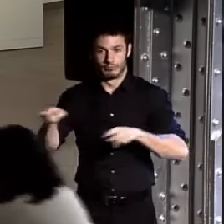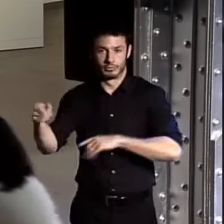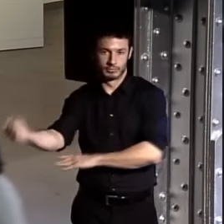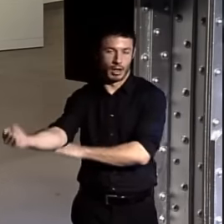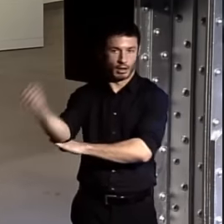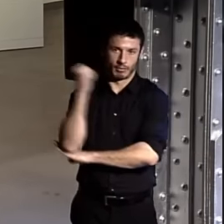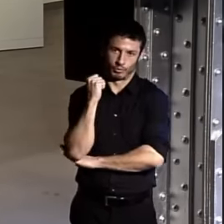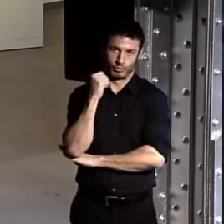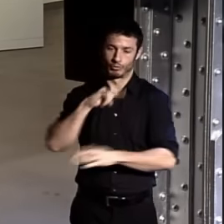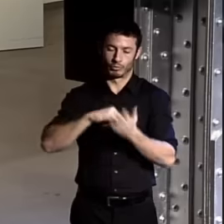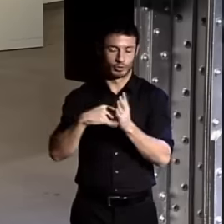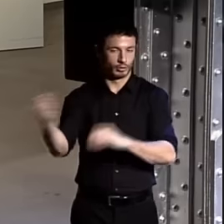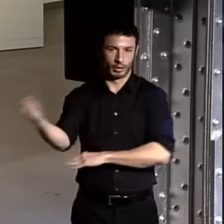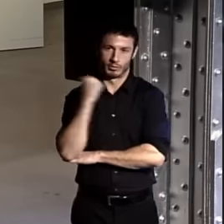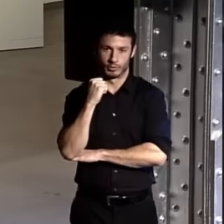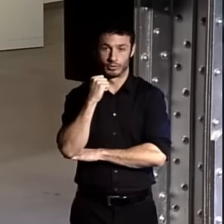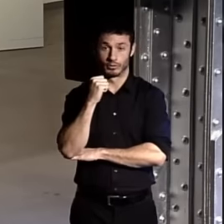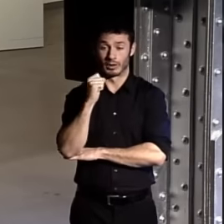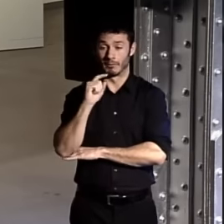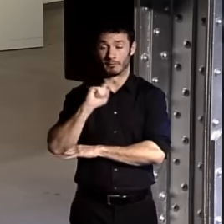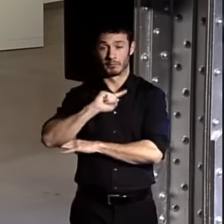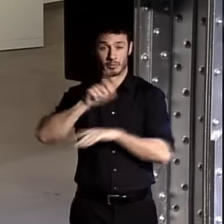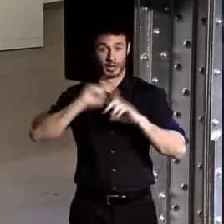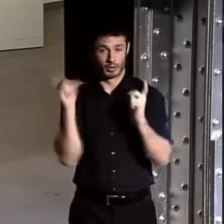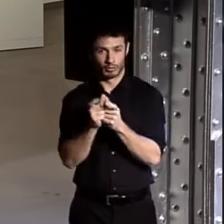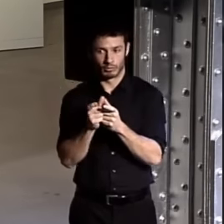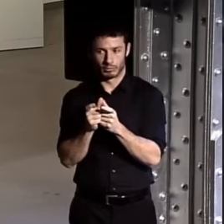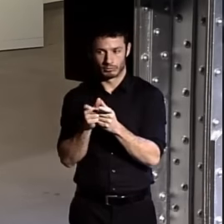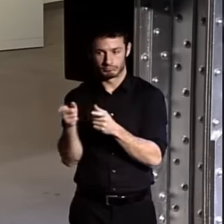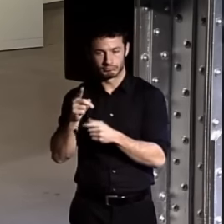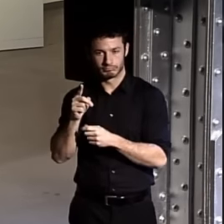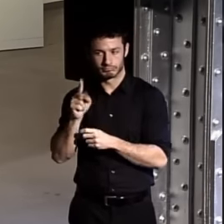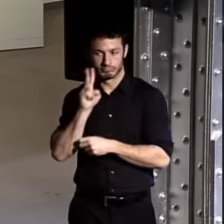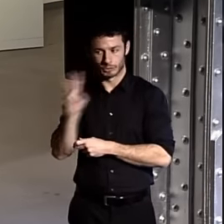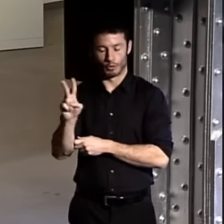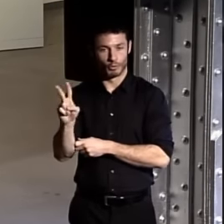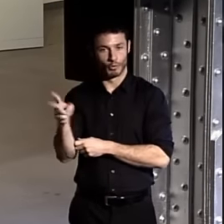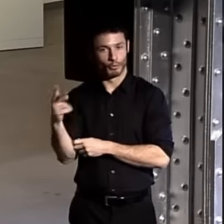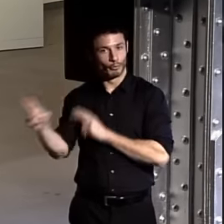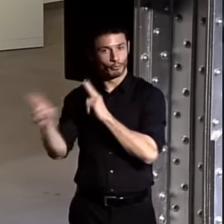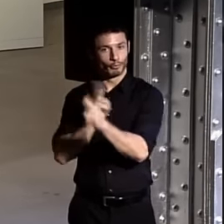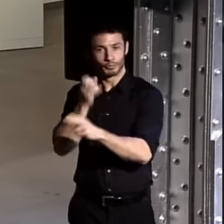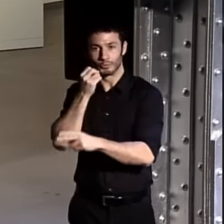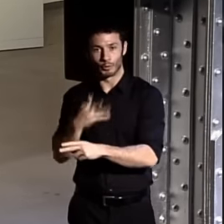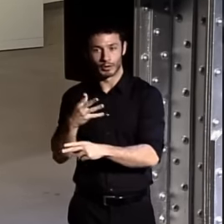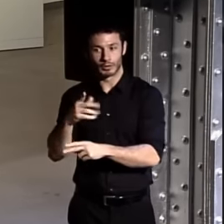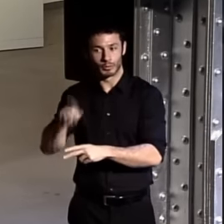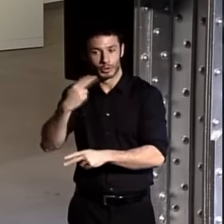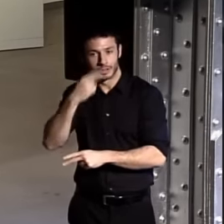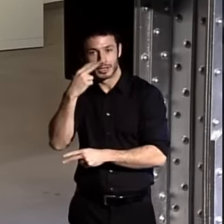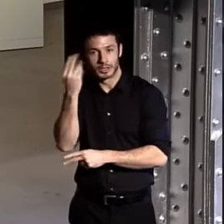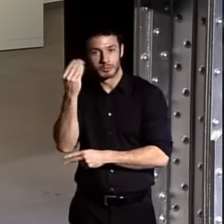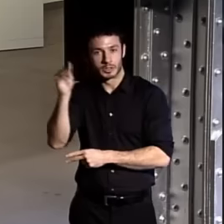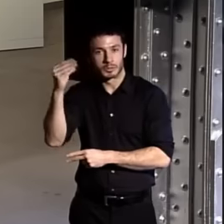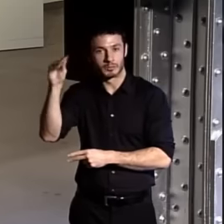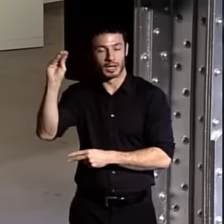proyecto yo en una primera reunión ya vi que la reacción fue muy muy positiva y ese interés fue incre chendo y bueno